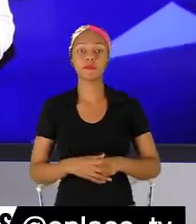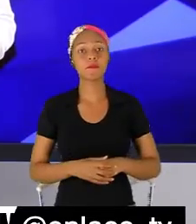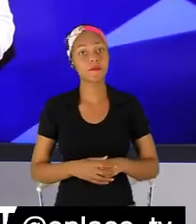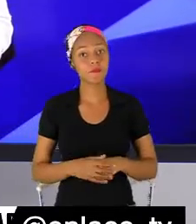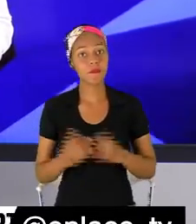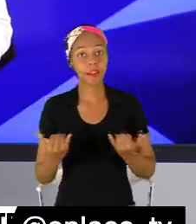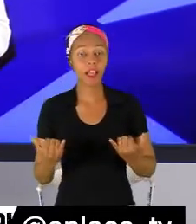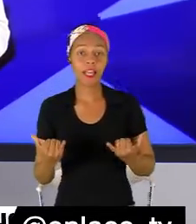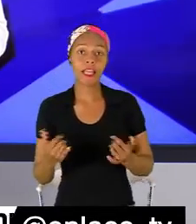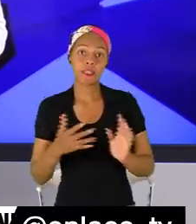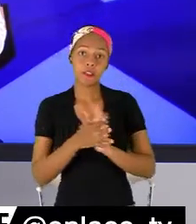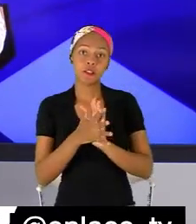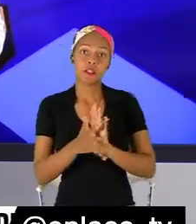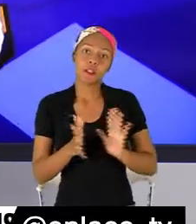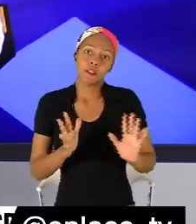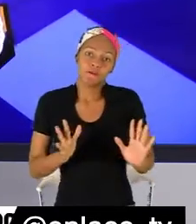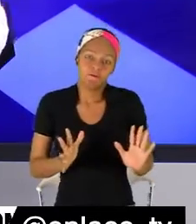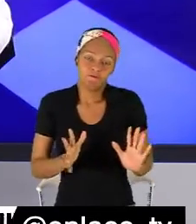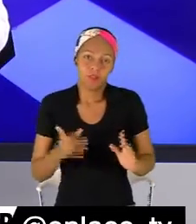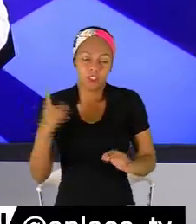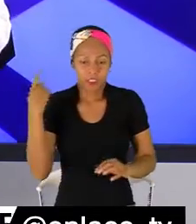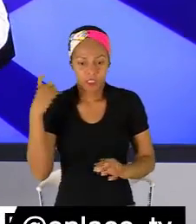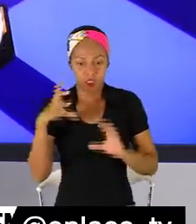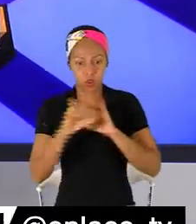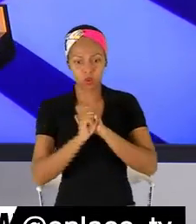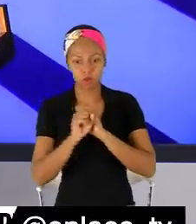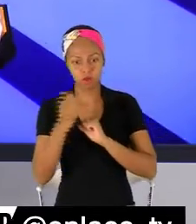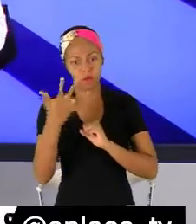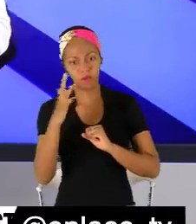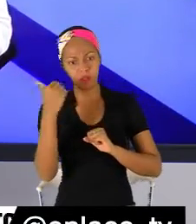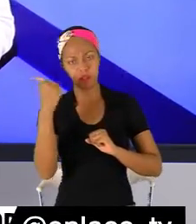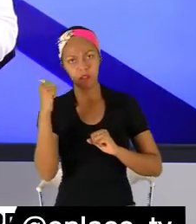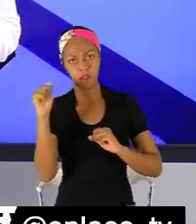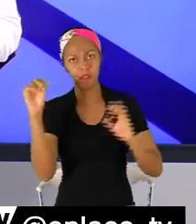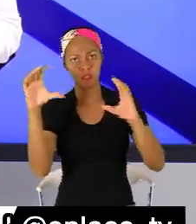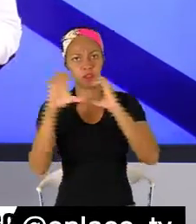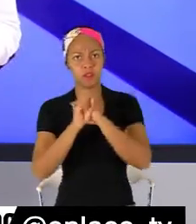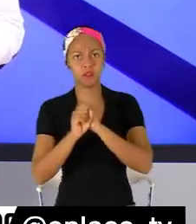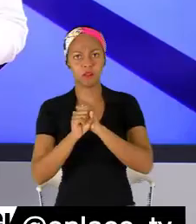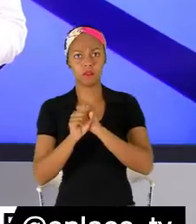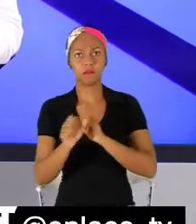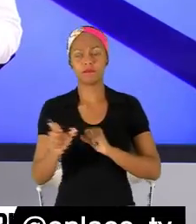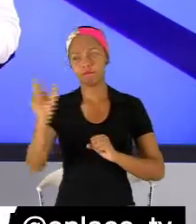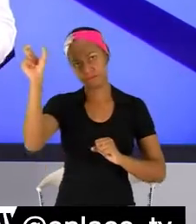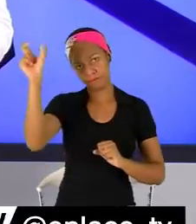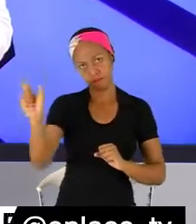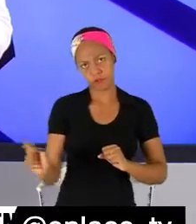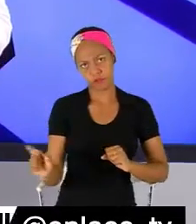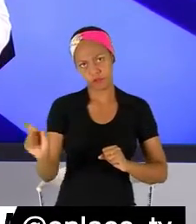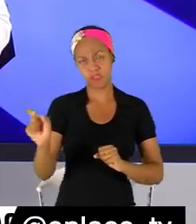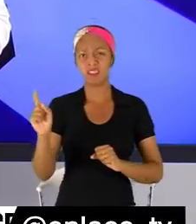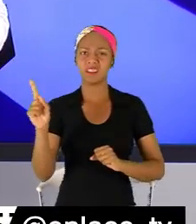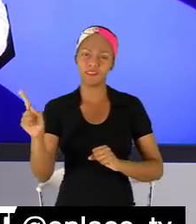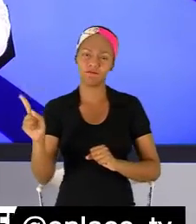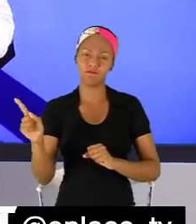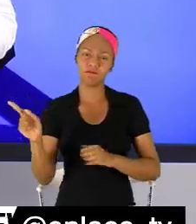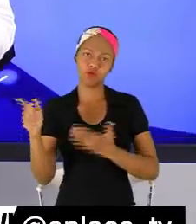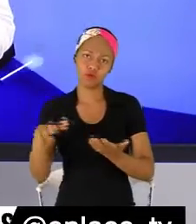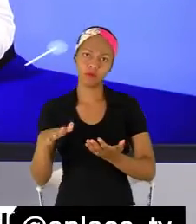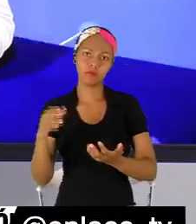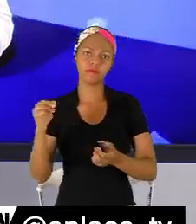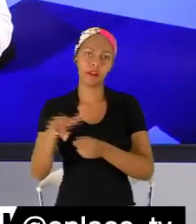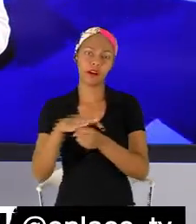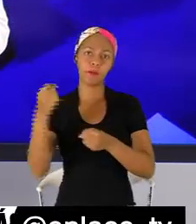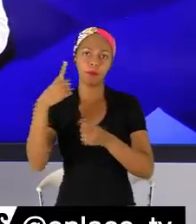nada gratas, fue hacia anoche, hacia las 10 de la noche, fue hallado sin vida el cuerpo de un joven en el barrio Primero de Mayo. Al parecer,